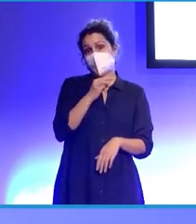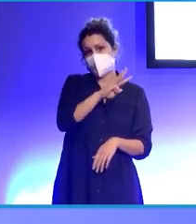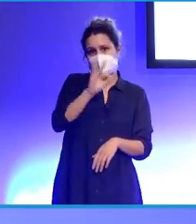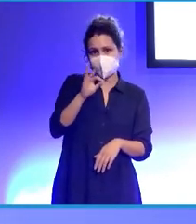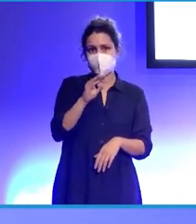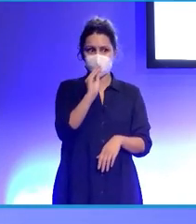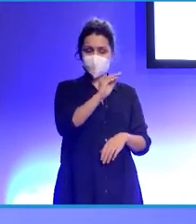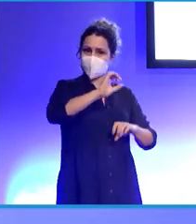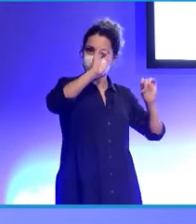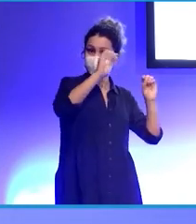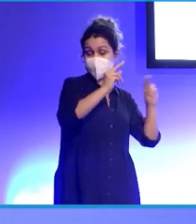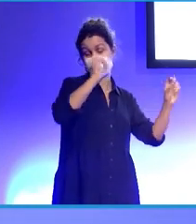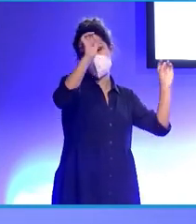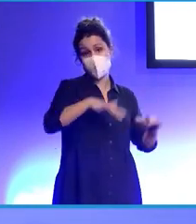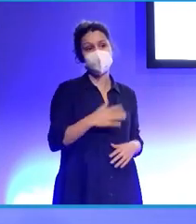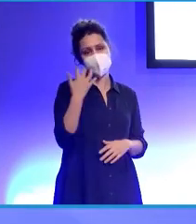No sé si alguien más tiene alguna pregunta.